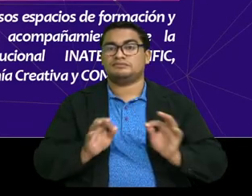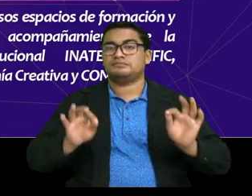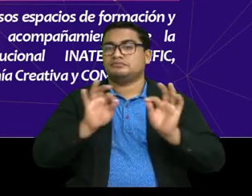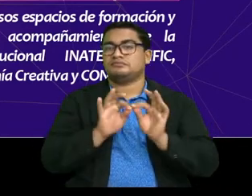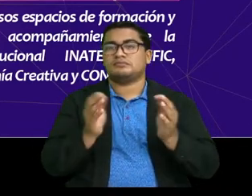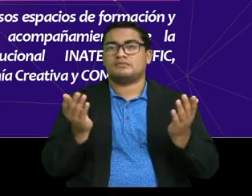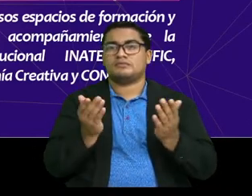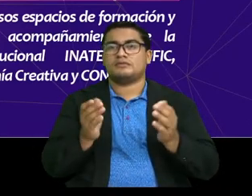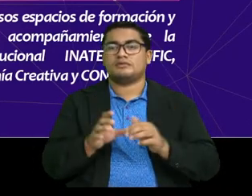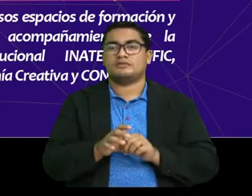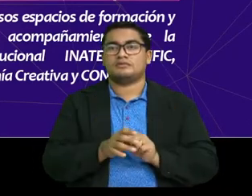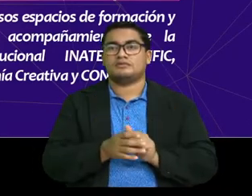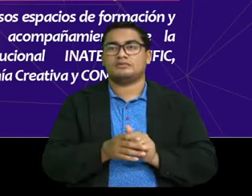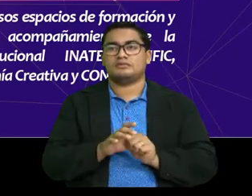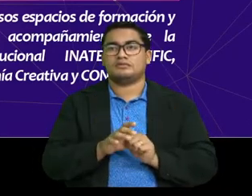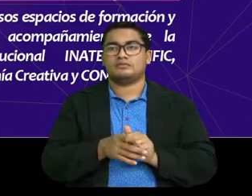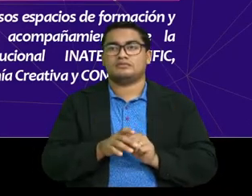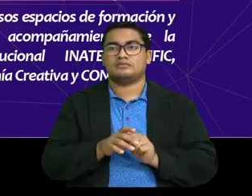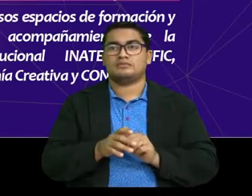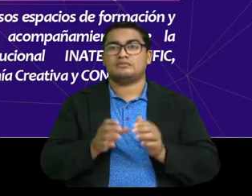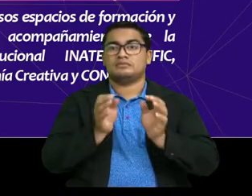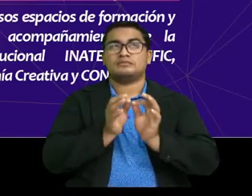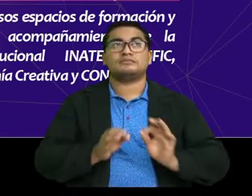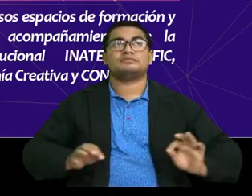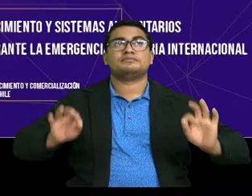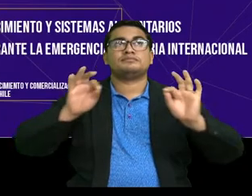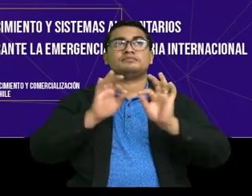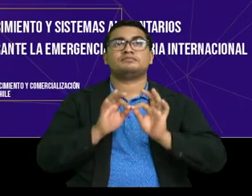es una de las principales